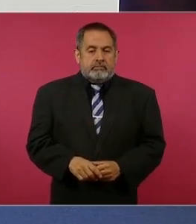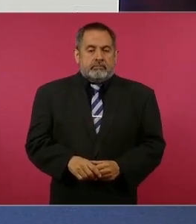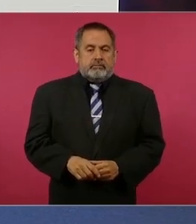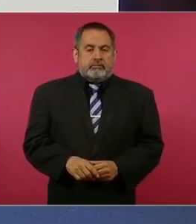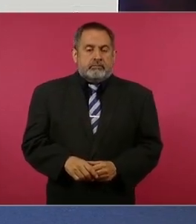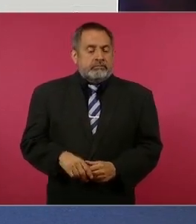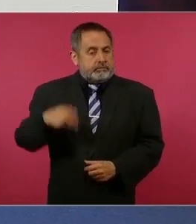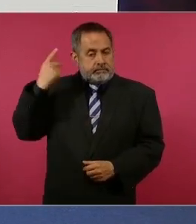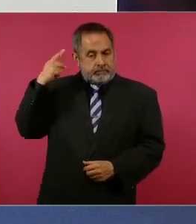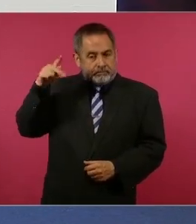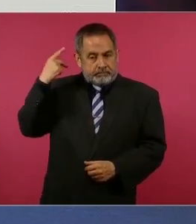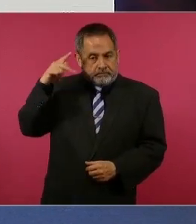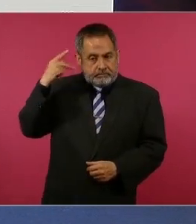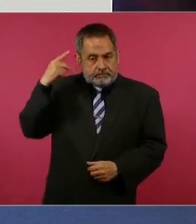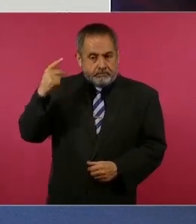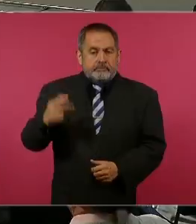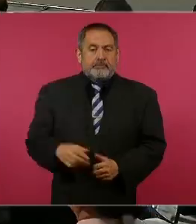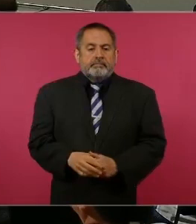Puebla,